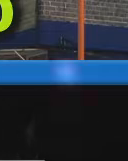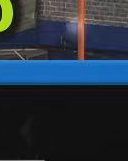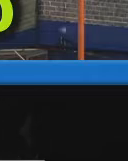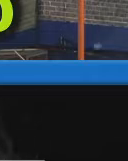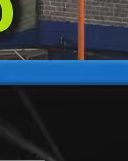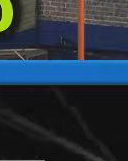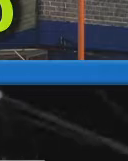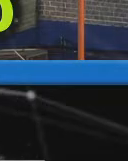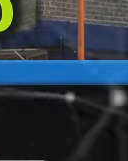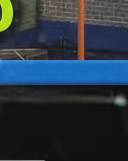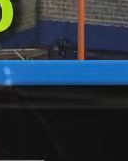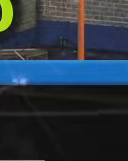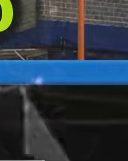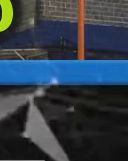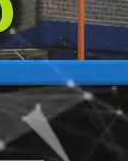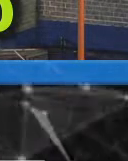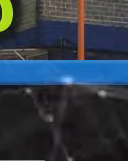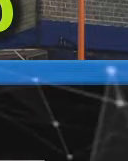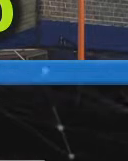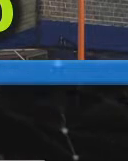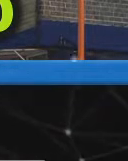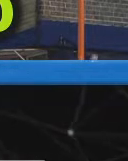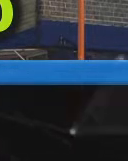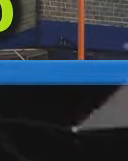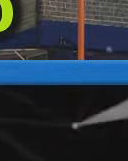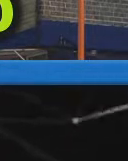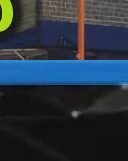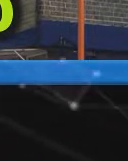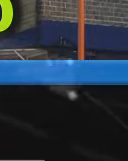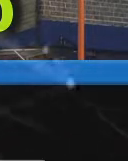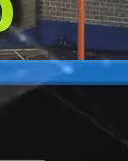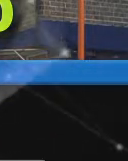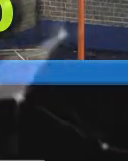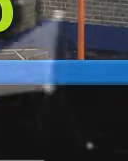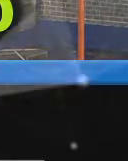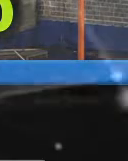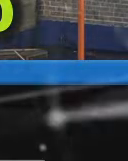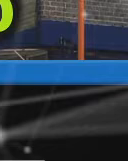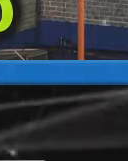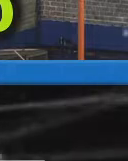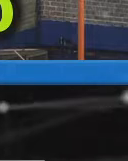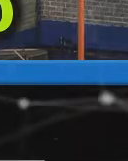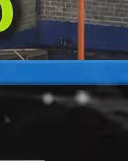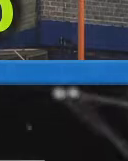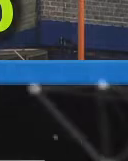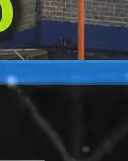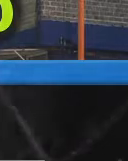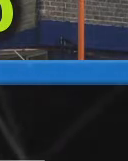La conferencia del presidente Andrés Manuel López Obrador en 5 minutos o menos.